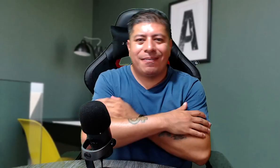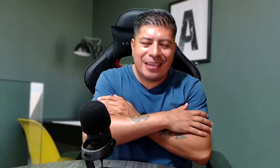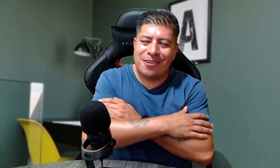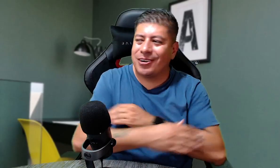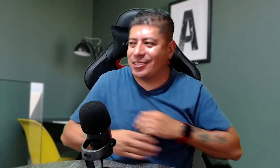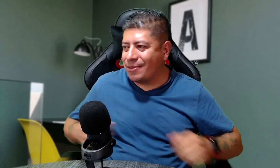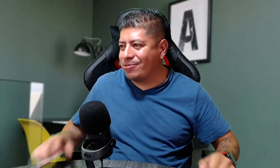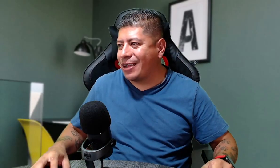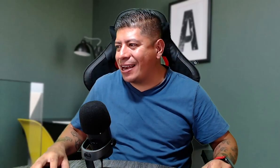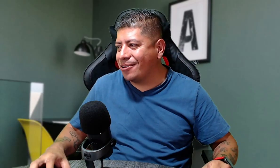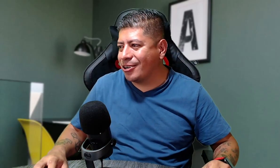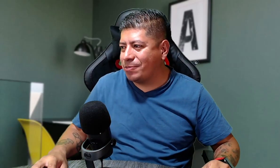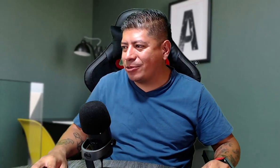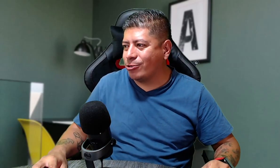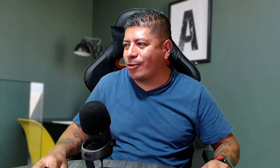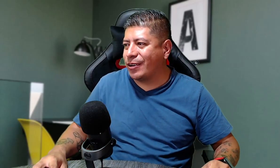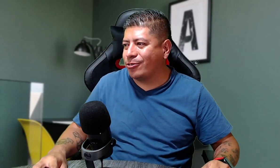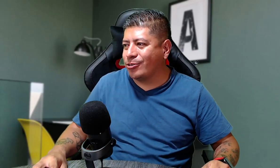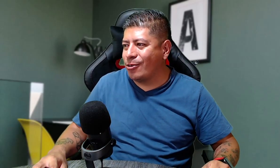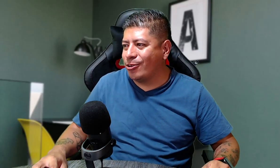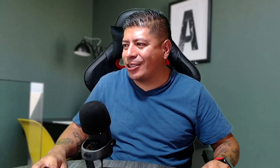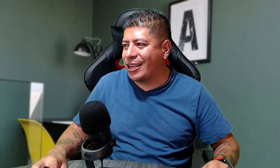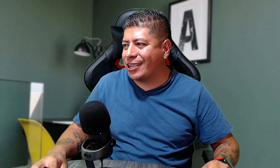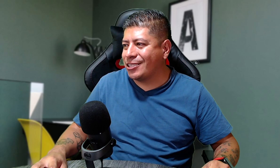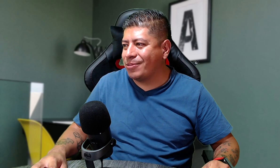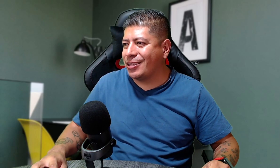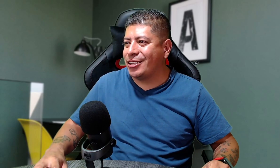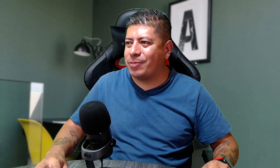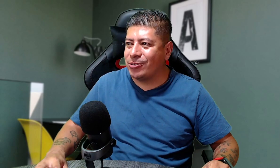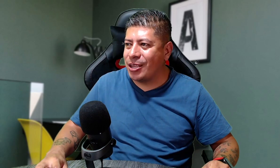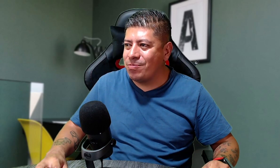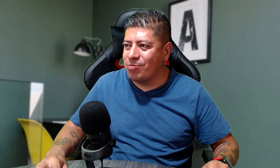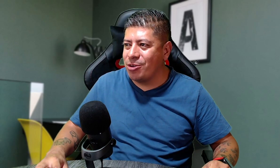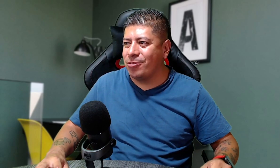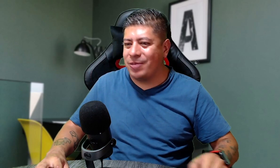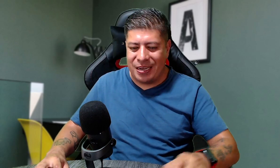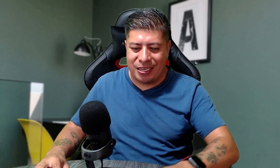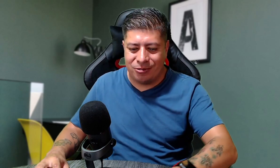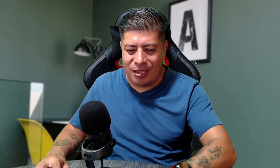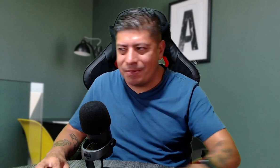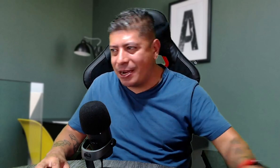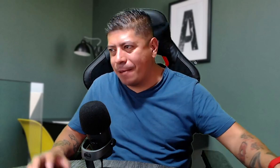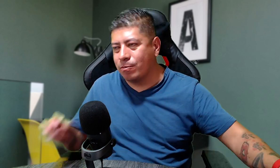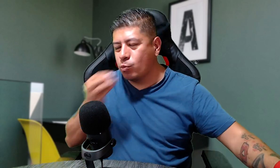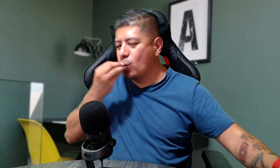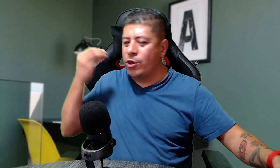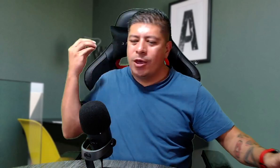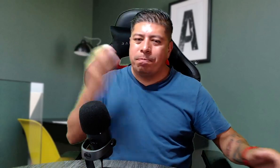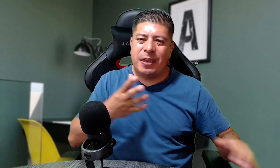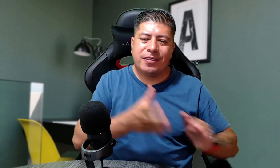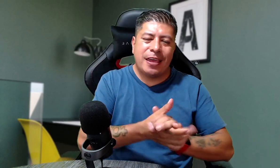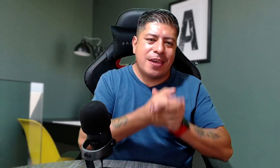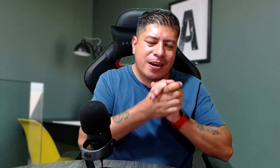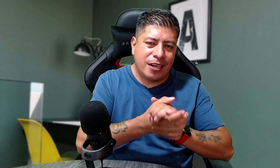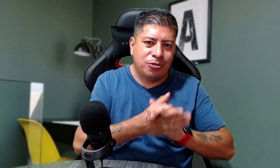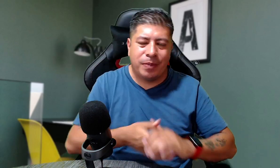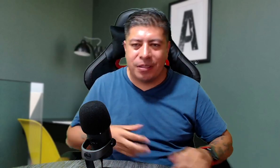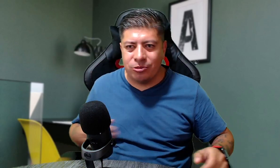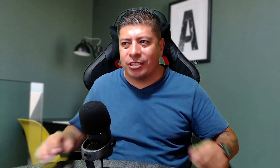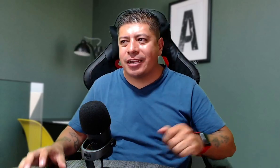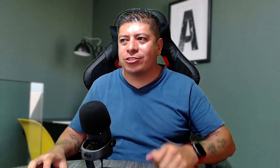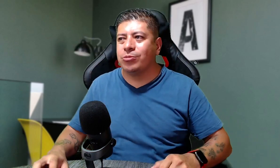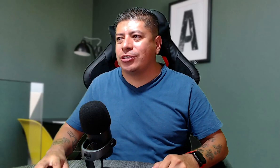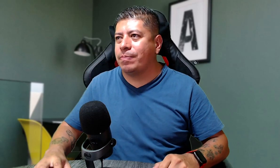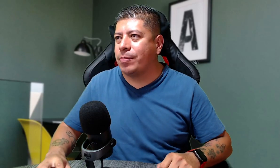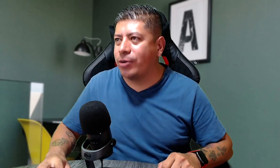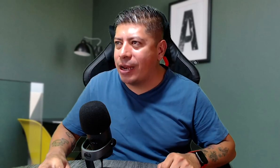Damitas, caballeros, reciban un cálido, respetuoso, afectuoso saludo donde quiera que se encuentren. Espero estén muy, muy bien y que su día, mire, pinte de rechupete.